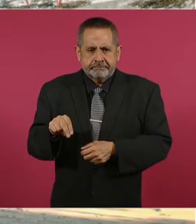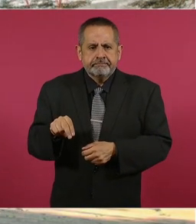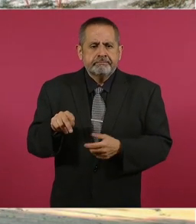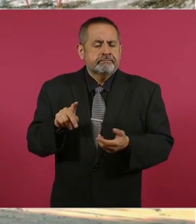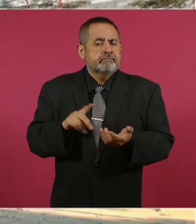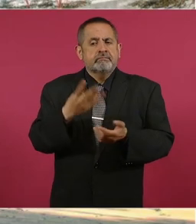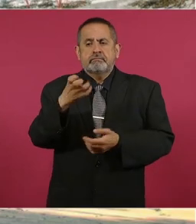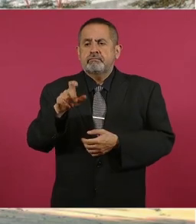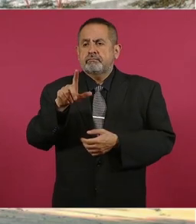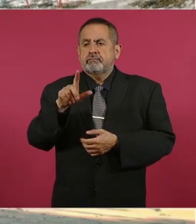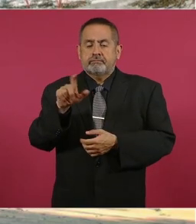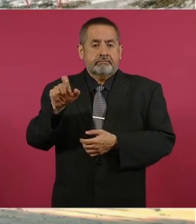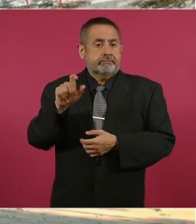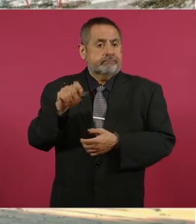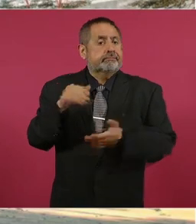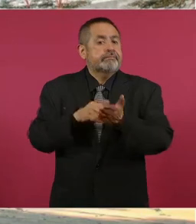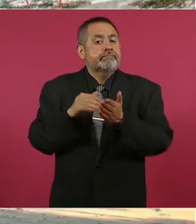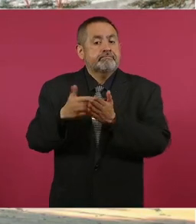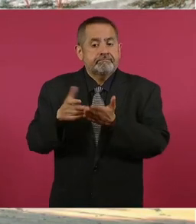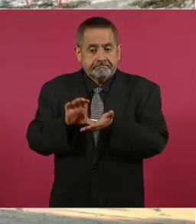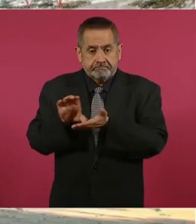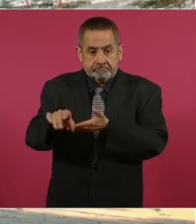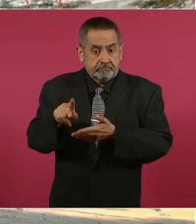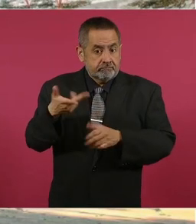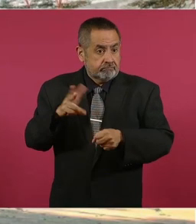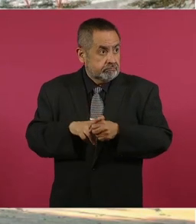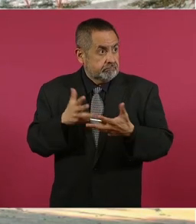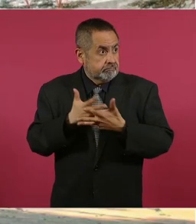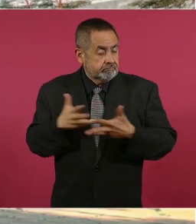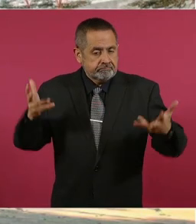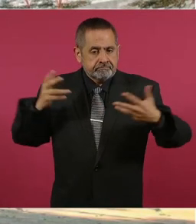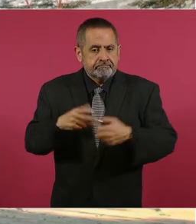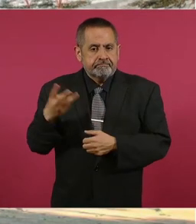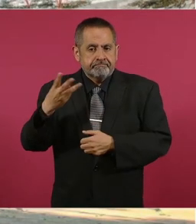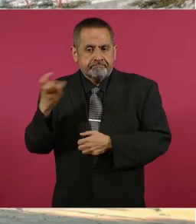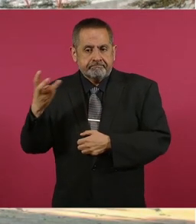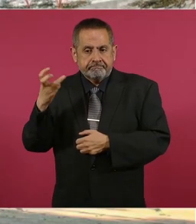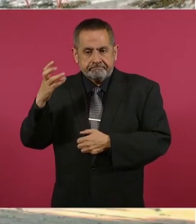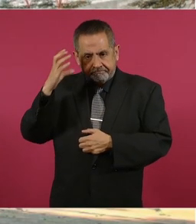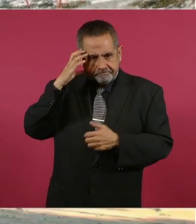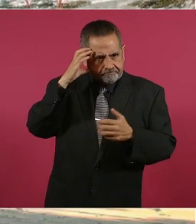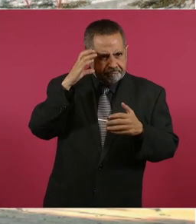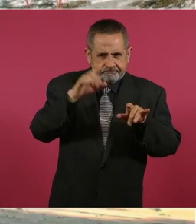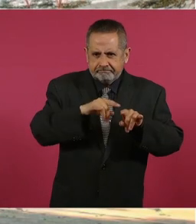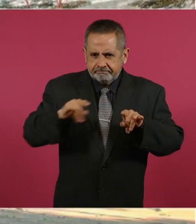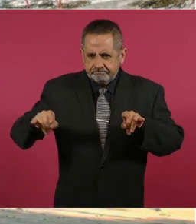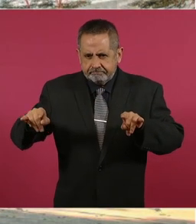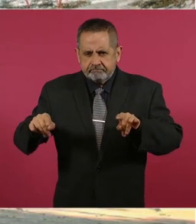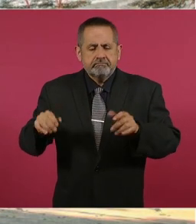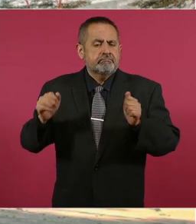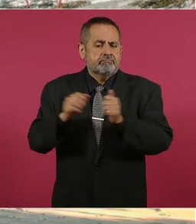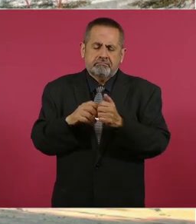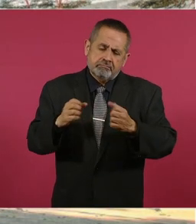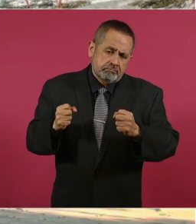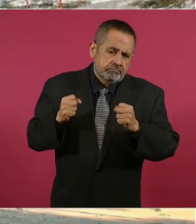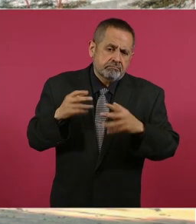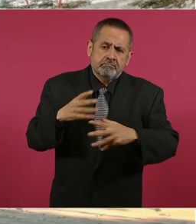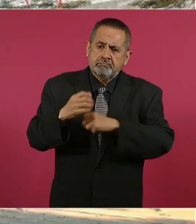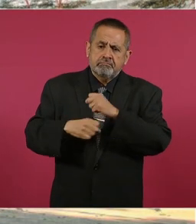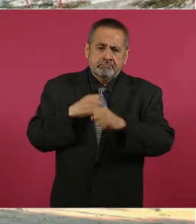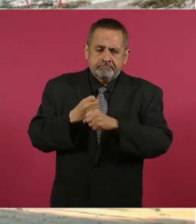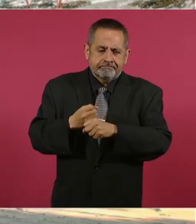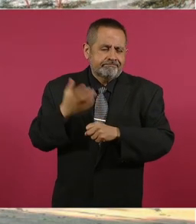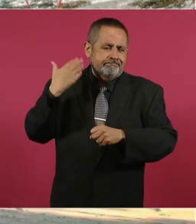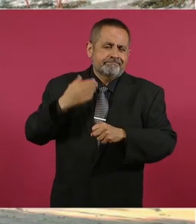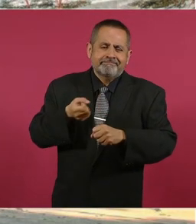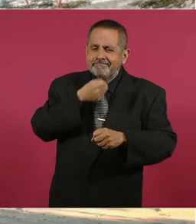tanto la construcción como el equipamiento, un hospital muy grande de 300 camas, además que tiene muchos años y es una sustitución